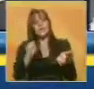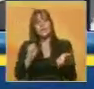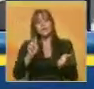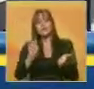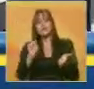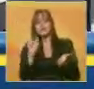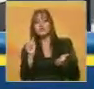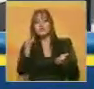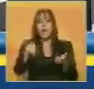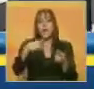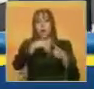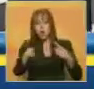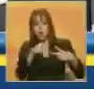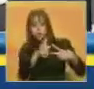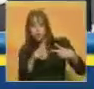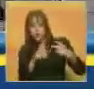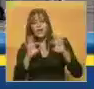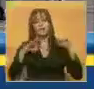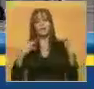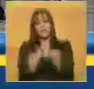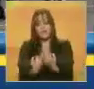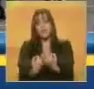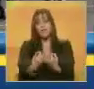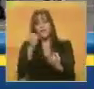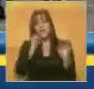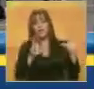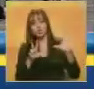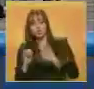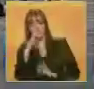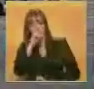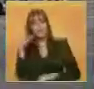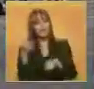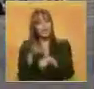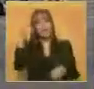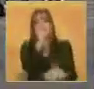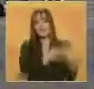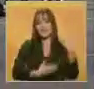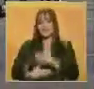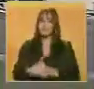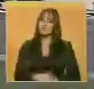Lacato y de Susac Lacato, son familiares del occiso y se encuentran gravemente heridas.